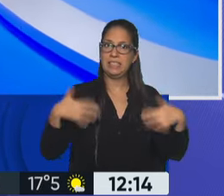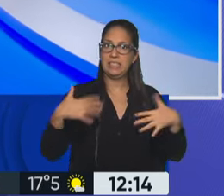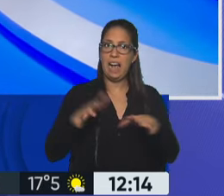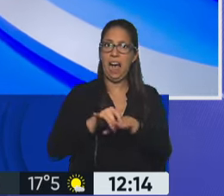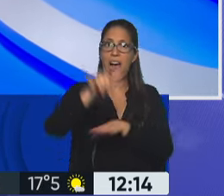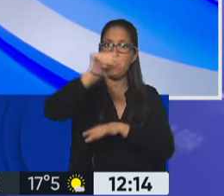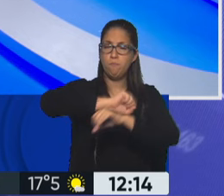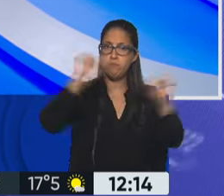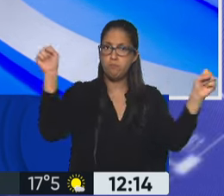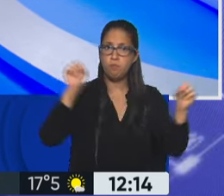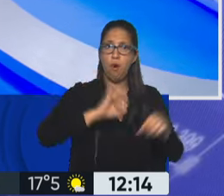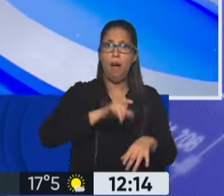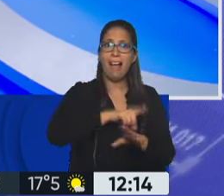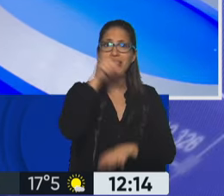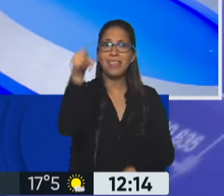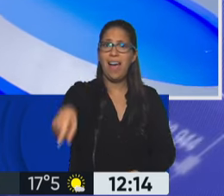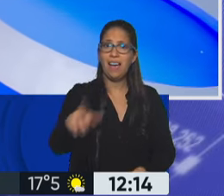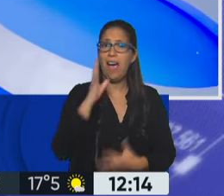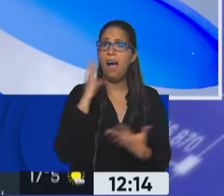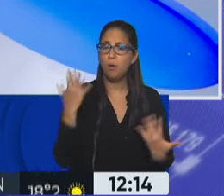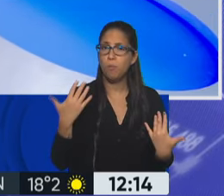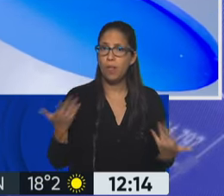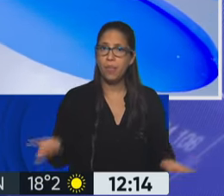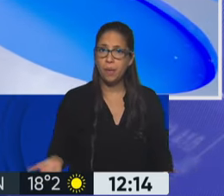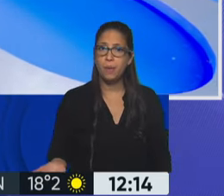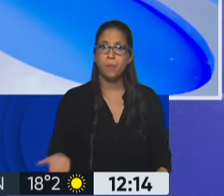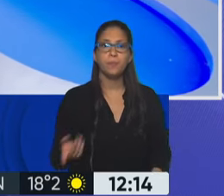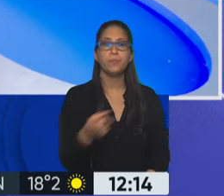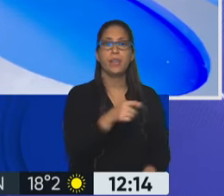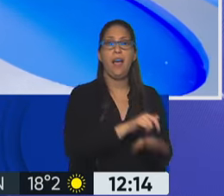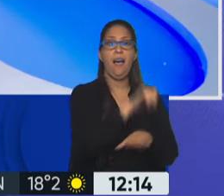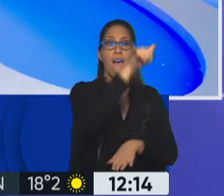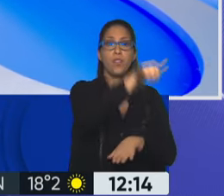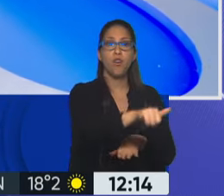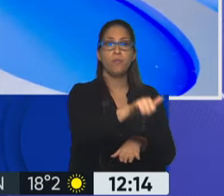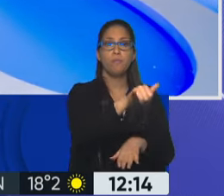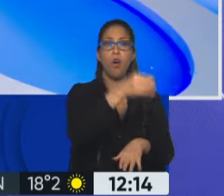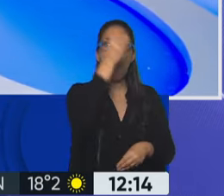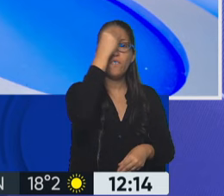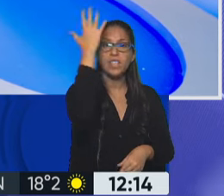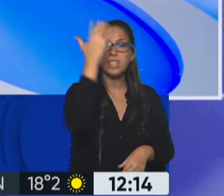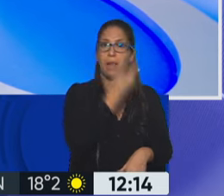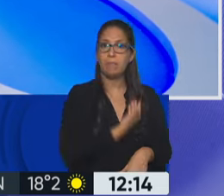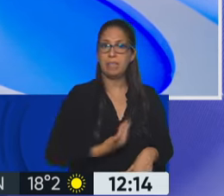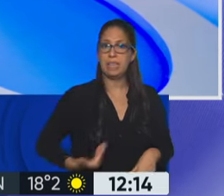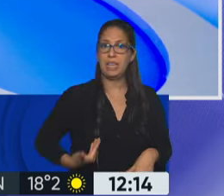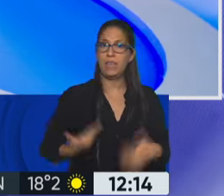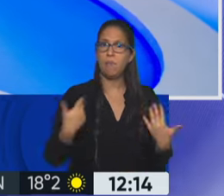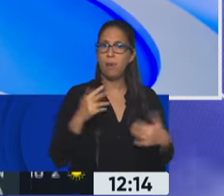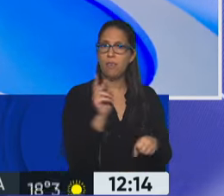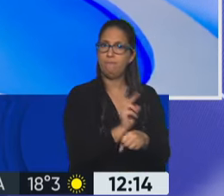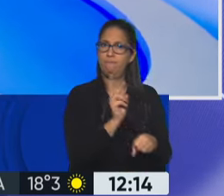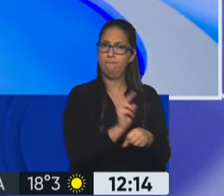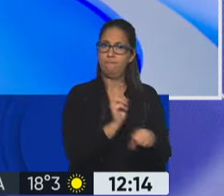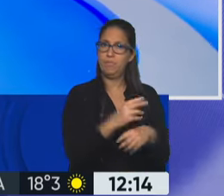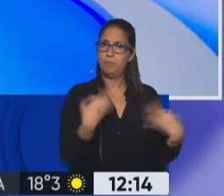no O ataques aviones avión un avión de características oficiales tiene otro tipo de resguardos y se lo puede cuidar de otra manera además se lo puede